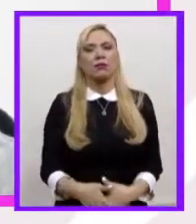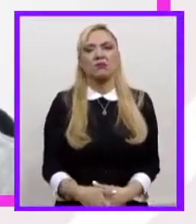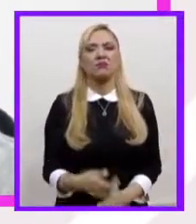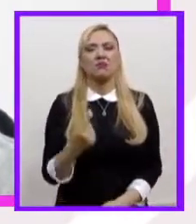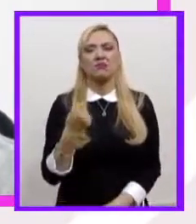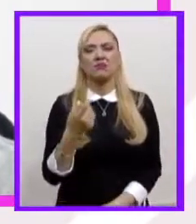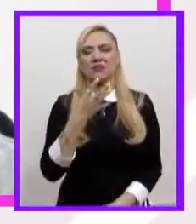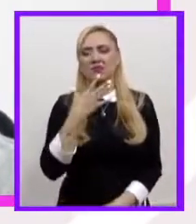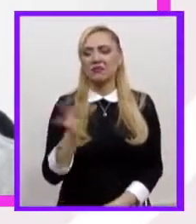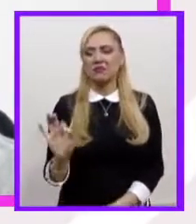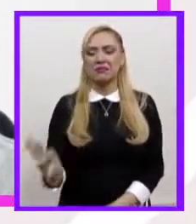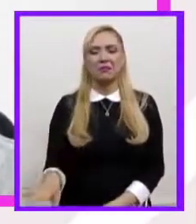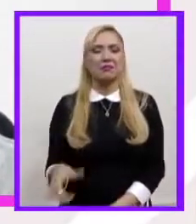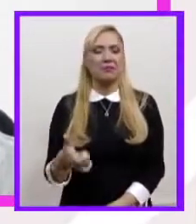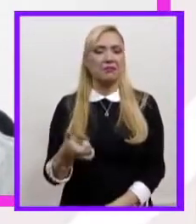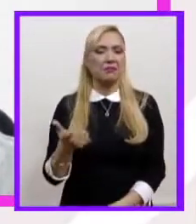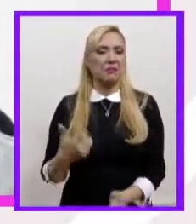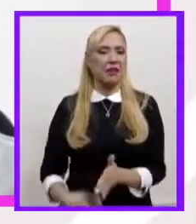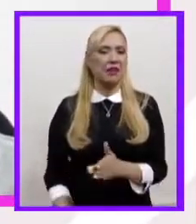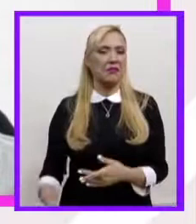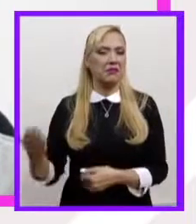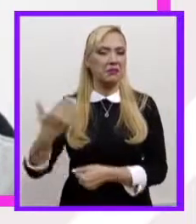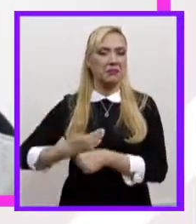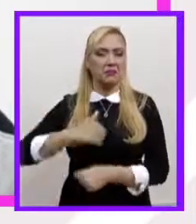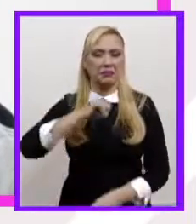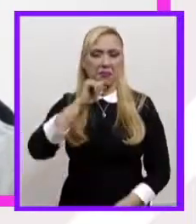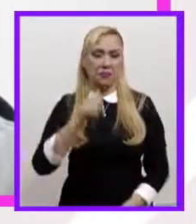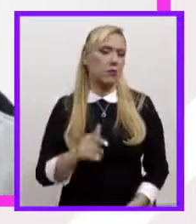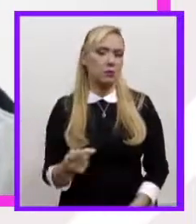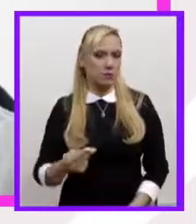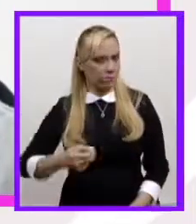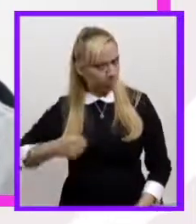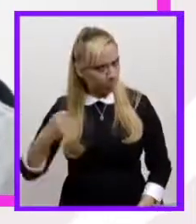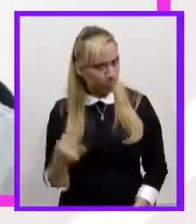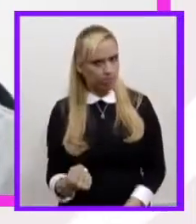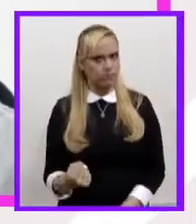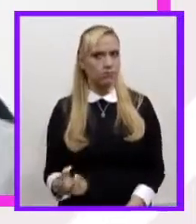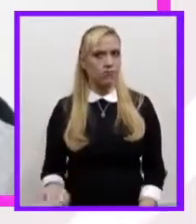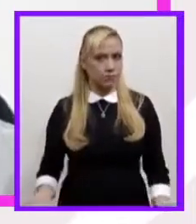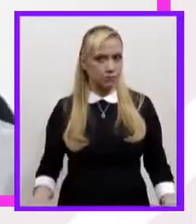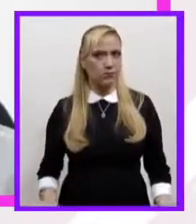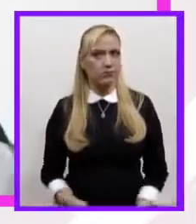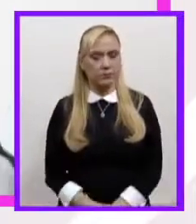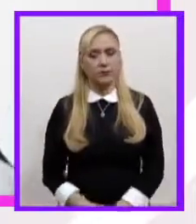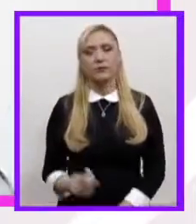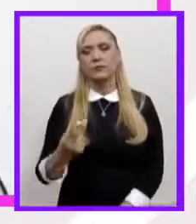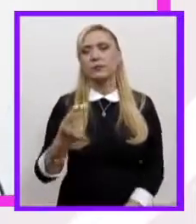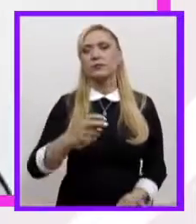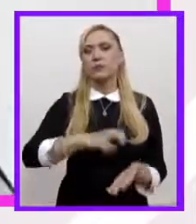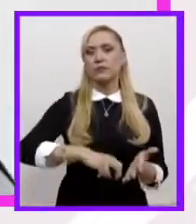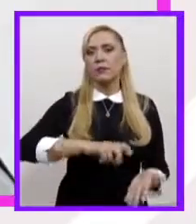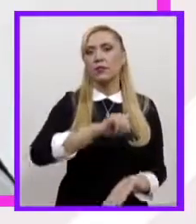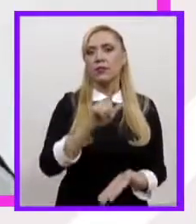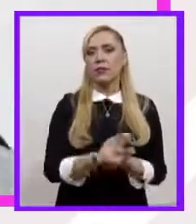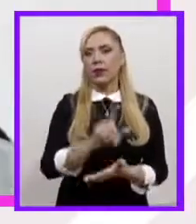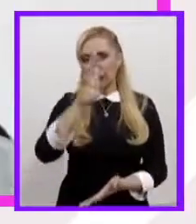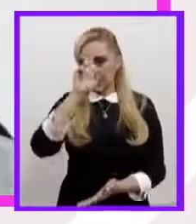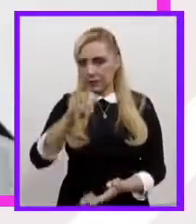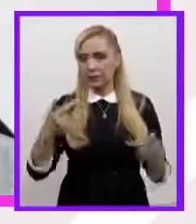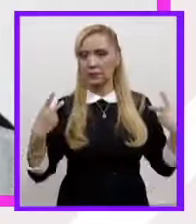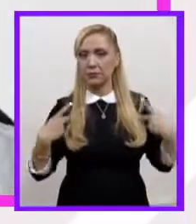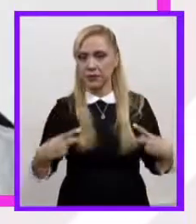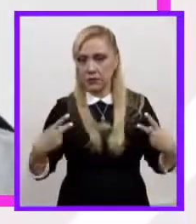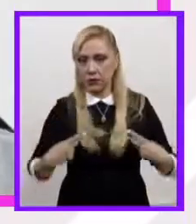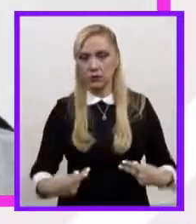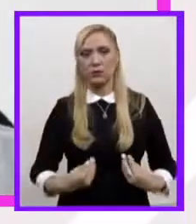laborales sin que esto implique una consecuencia real. Por supuesto que estamos también buscando reformar la Ley de Cultura Cívica. Yo creo que la Ley